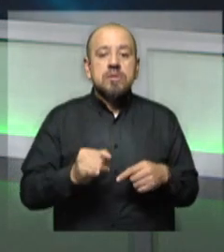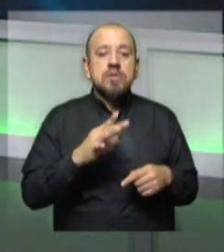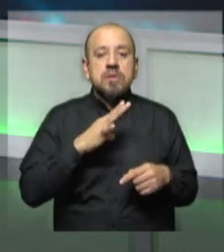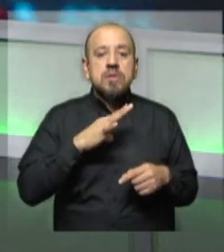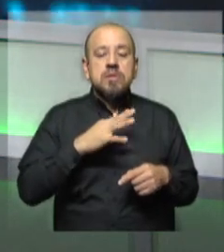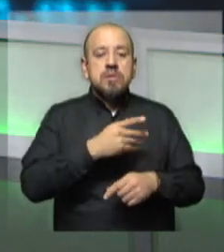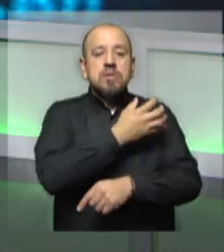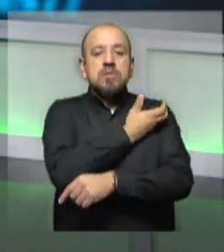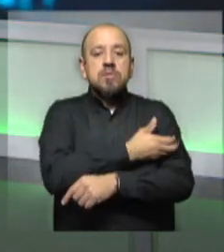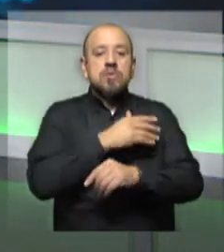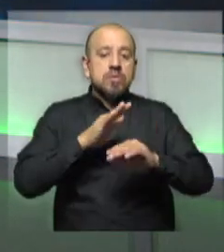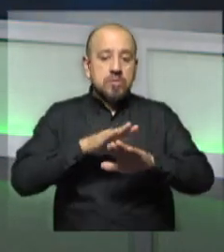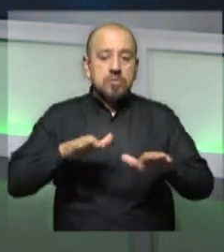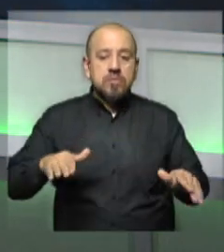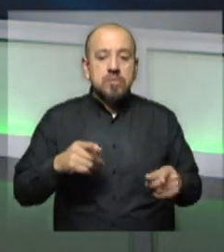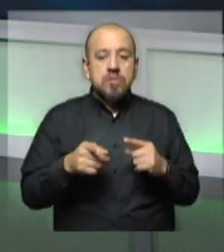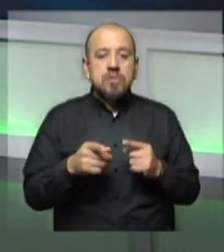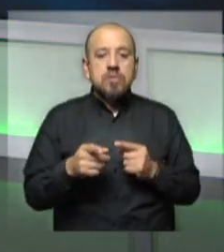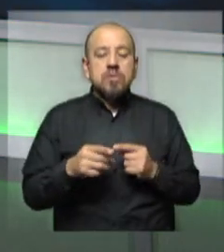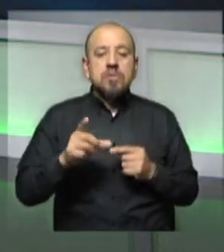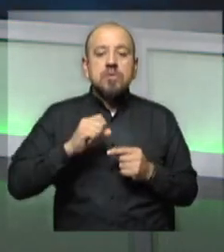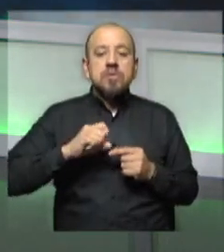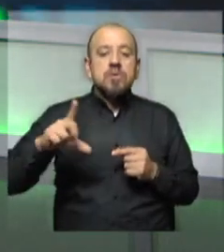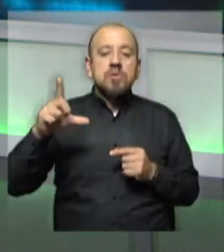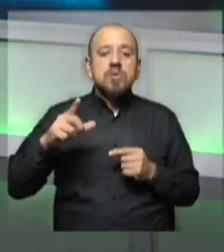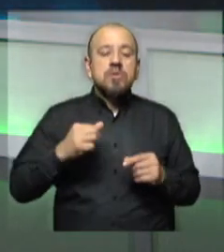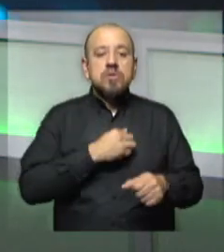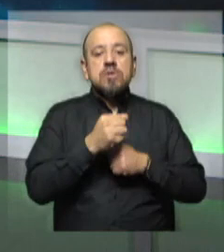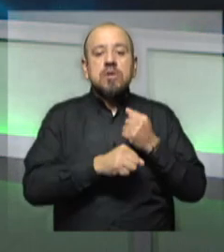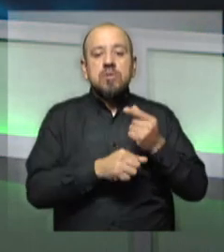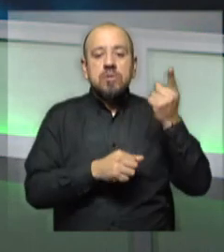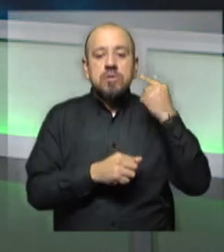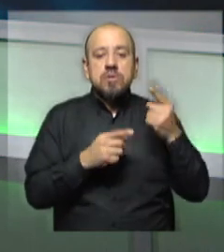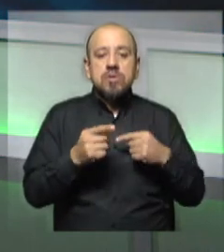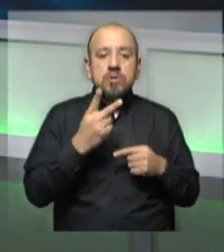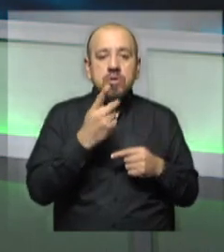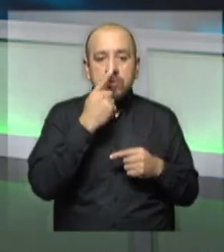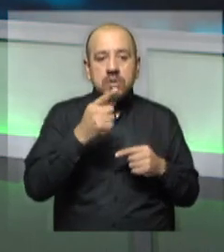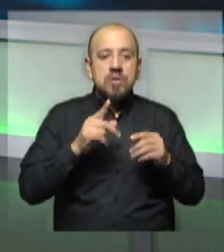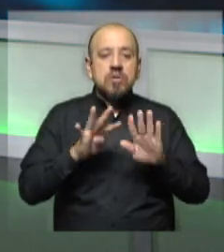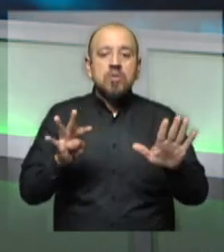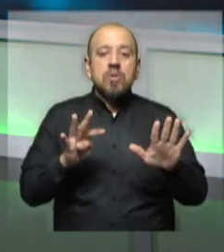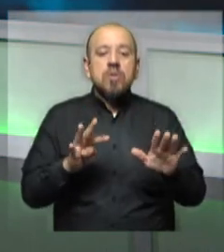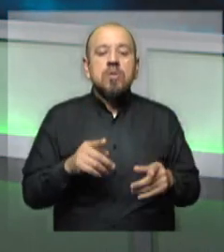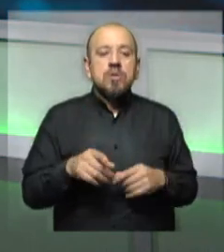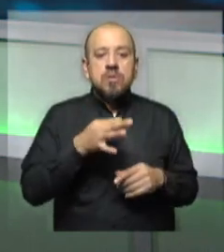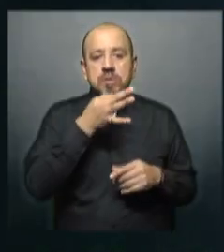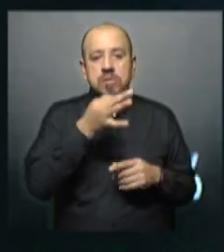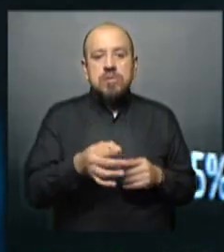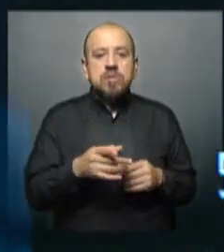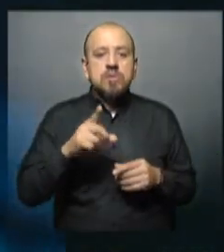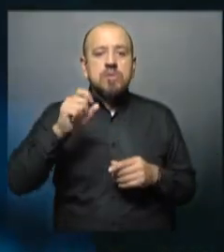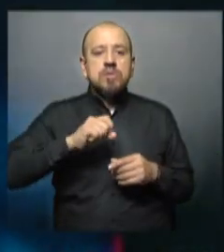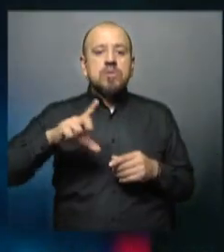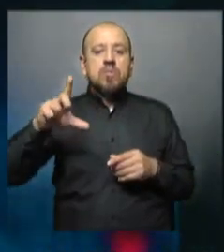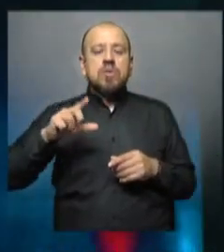pobreza infantil que aumentó mucho en relación al año pasado y que también aumentó mucho en relación a 2019 en ambos casos estamos hablando de un